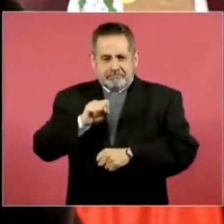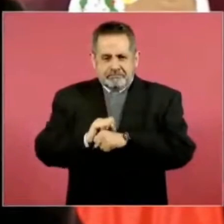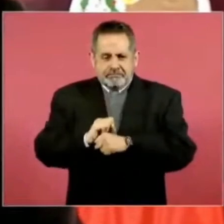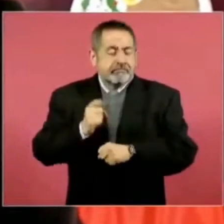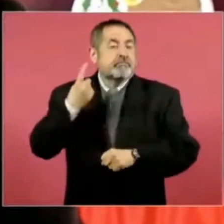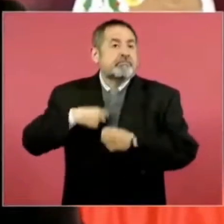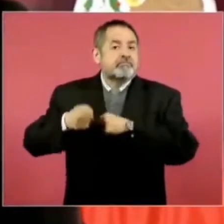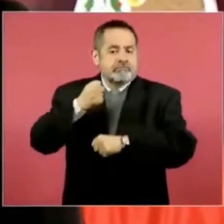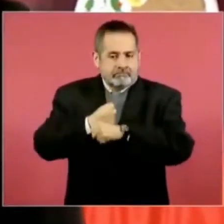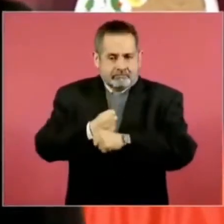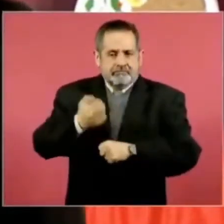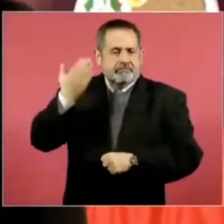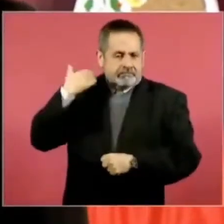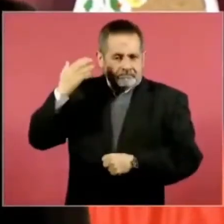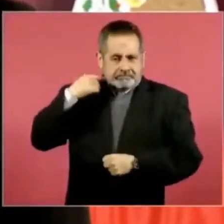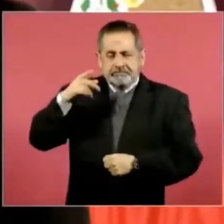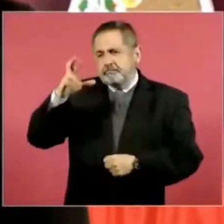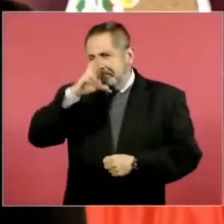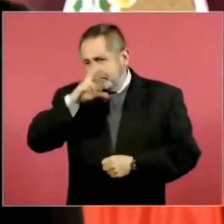y Rusia,